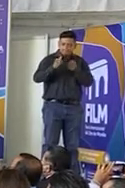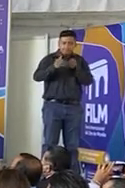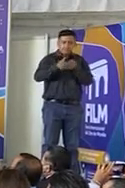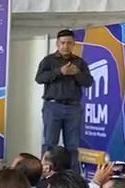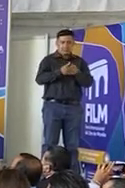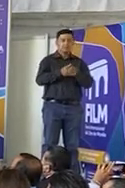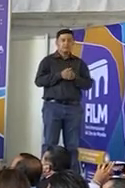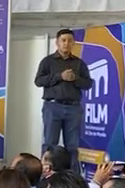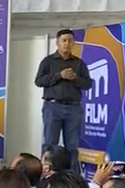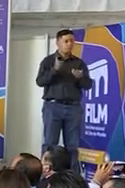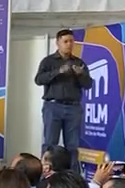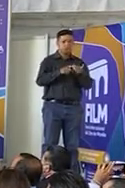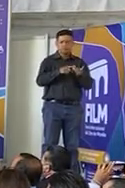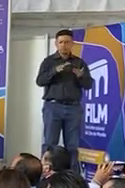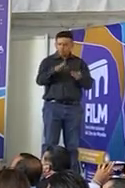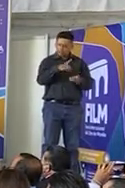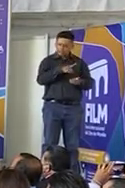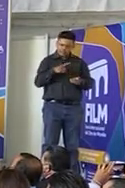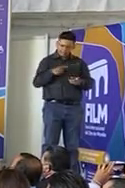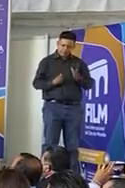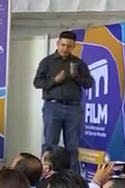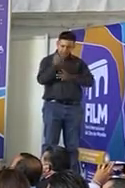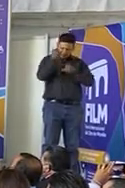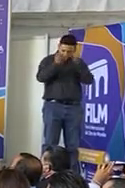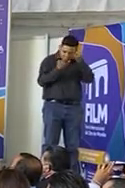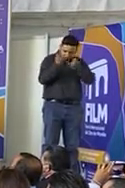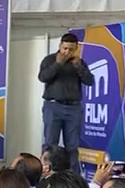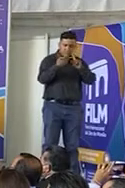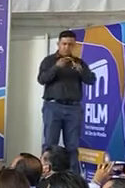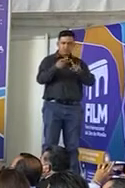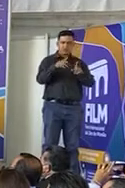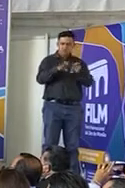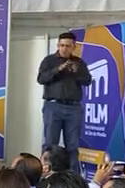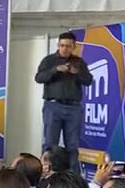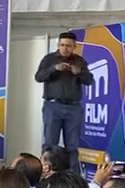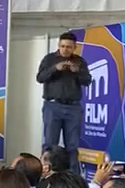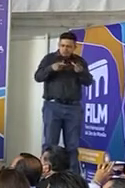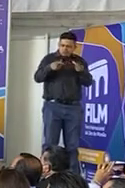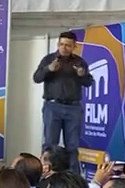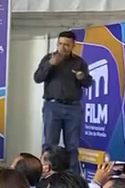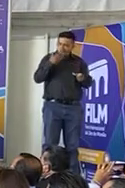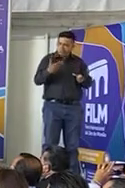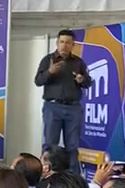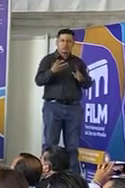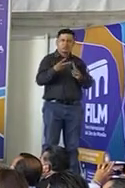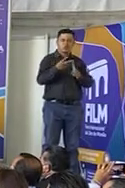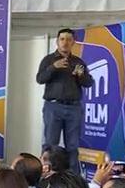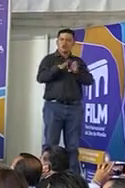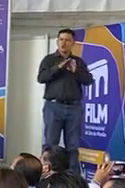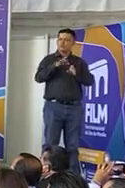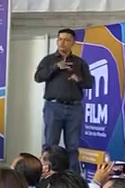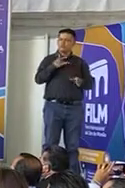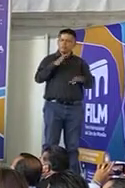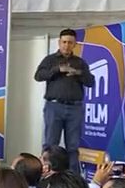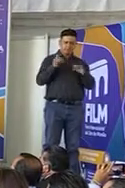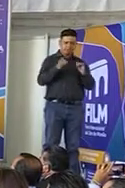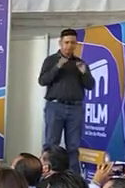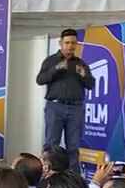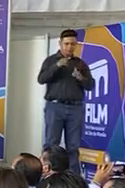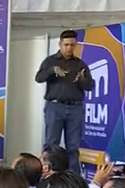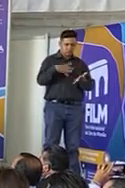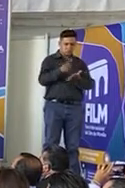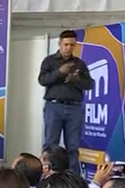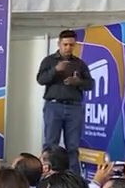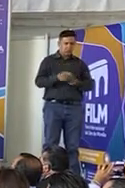administración que busca cómo innovar, cómo continuar creciendo y cómo hacer más grande nuestra ciudad.